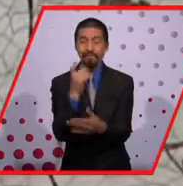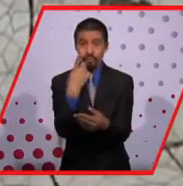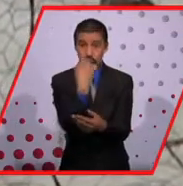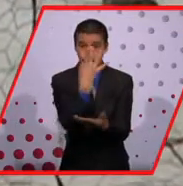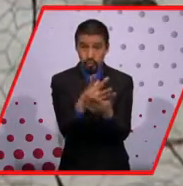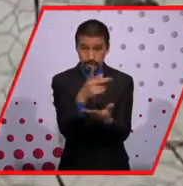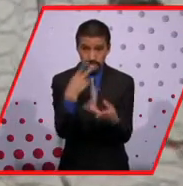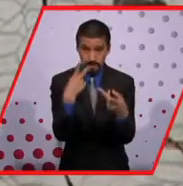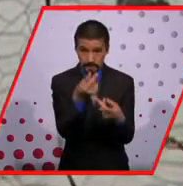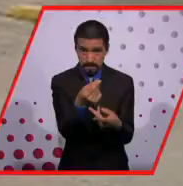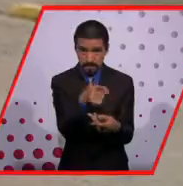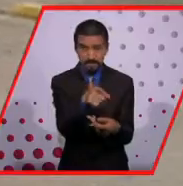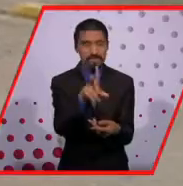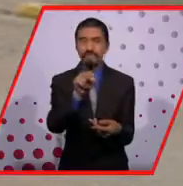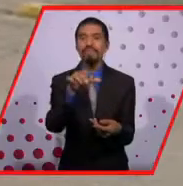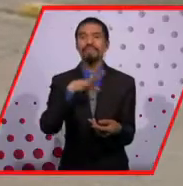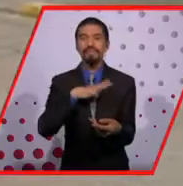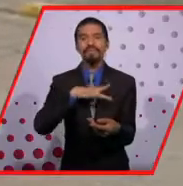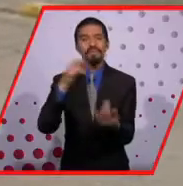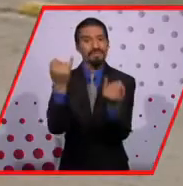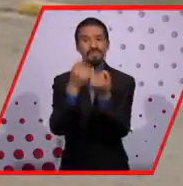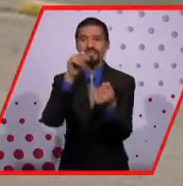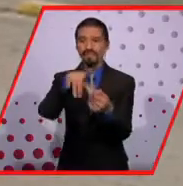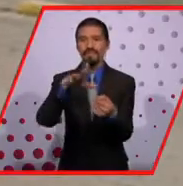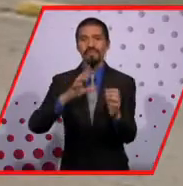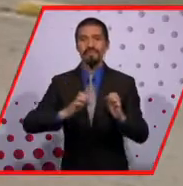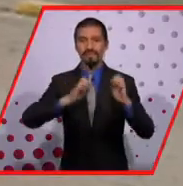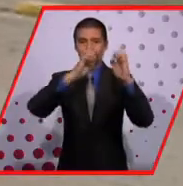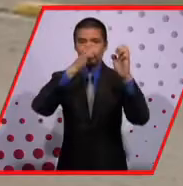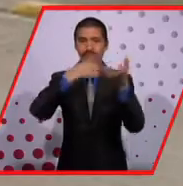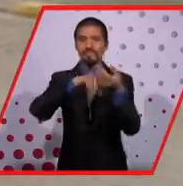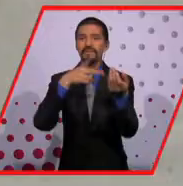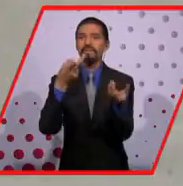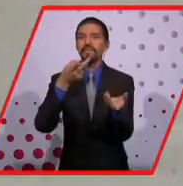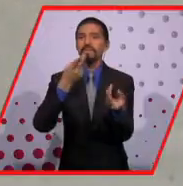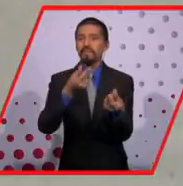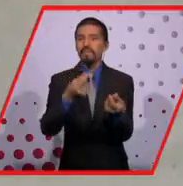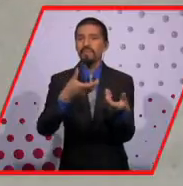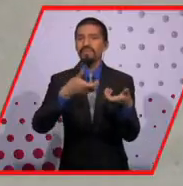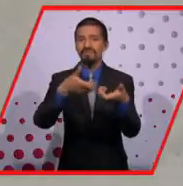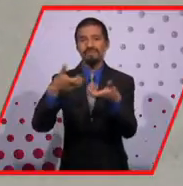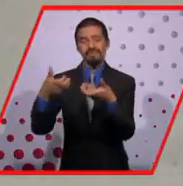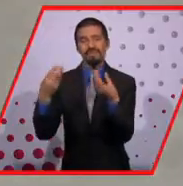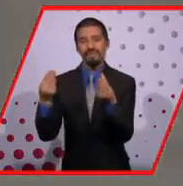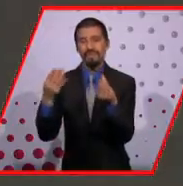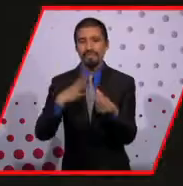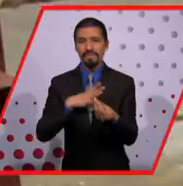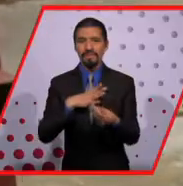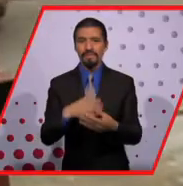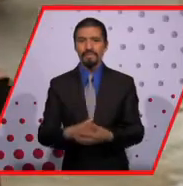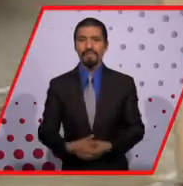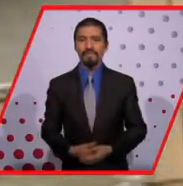que se encuentra en estas condiciones, ya que en el recinto habitacional los perros en situación de calle son muchos.